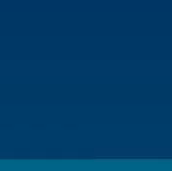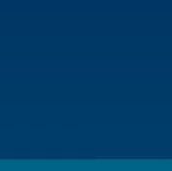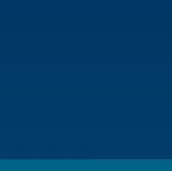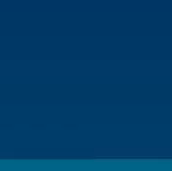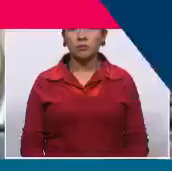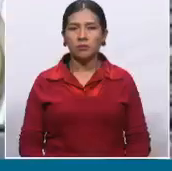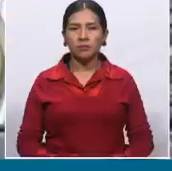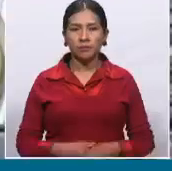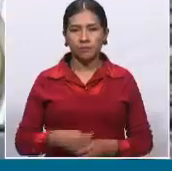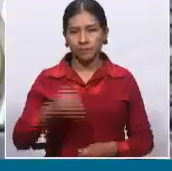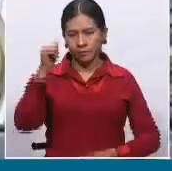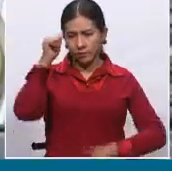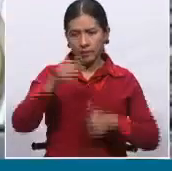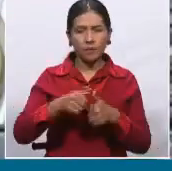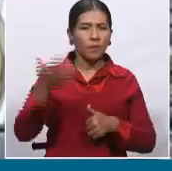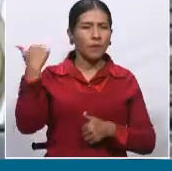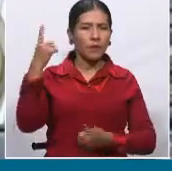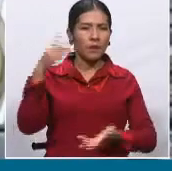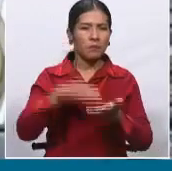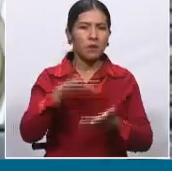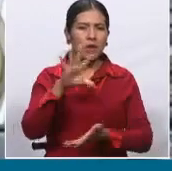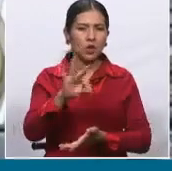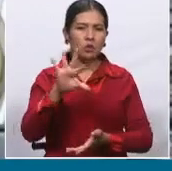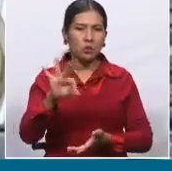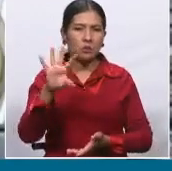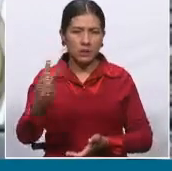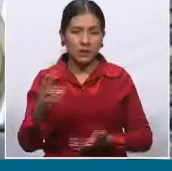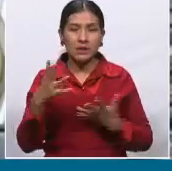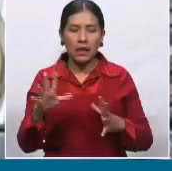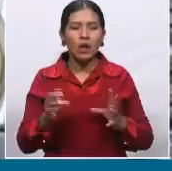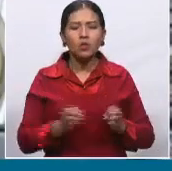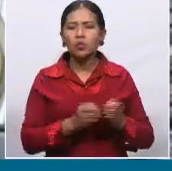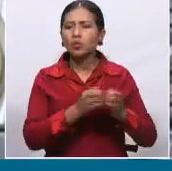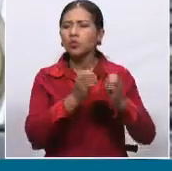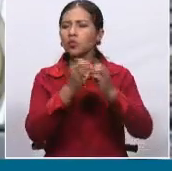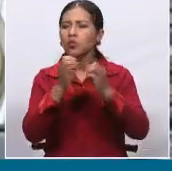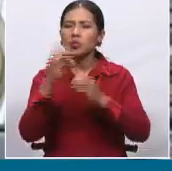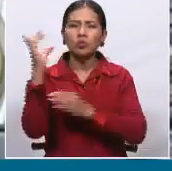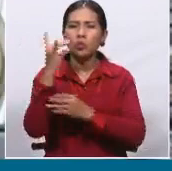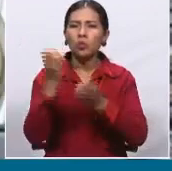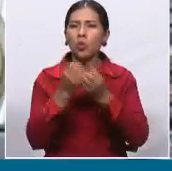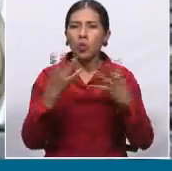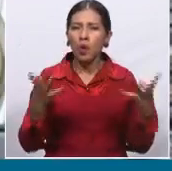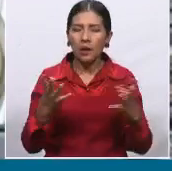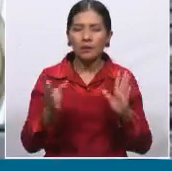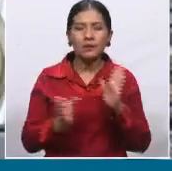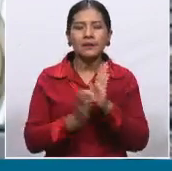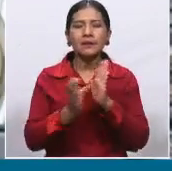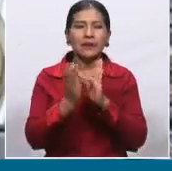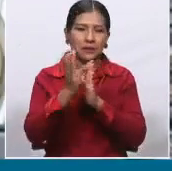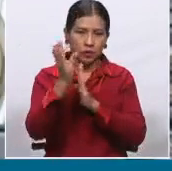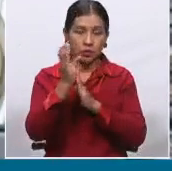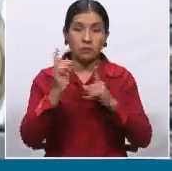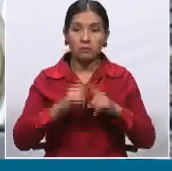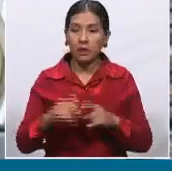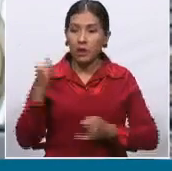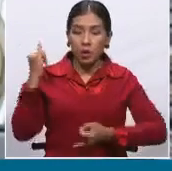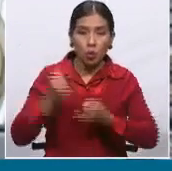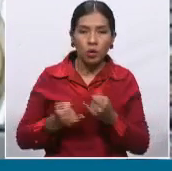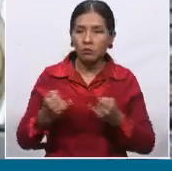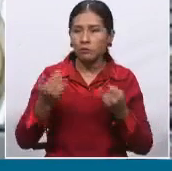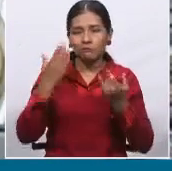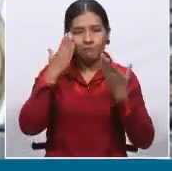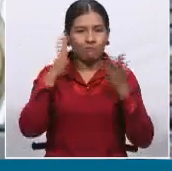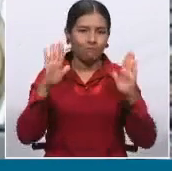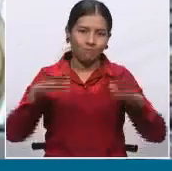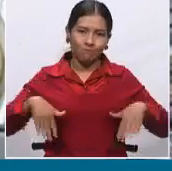1996, luego se hizo algunas otras estimaciones. No se tiene un censo último, pero por